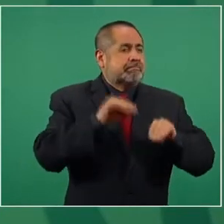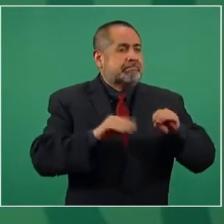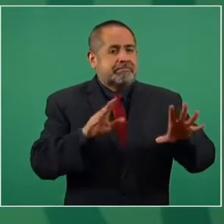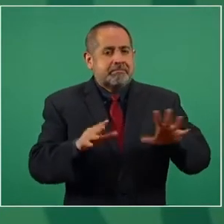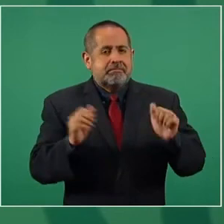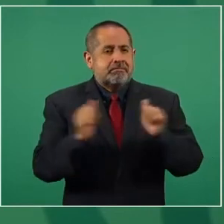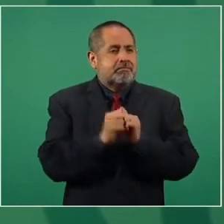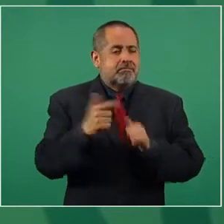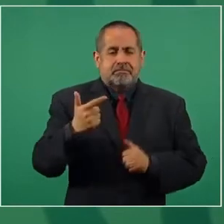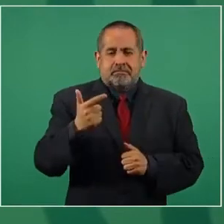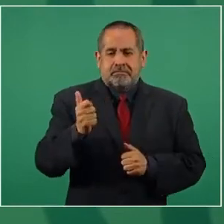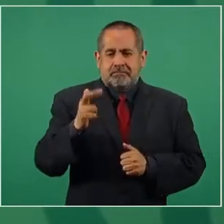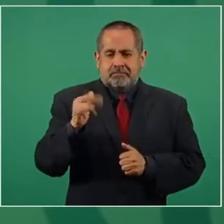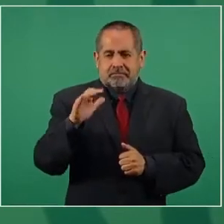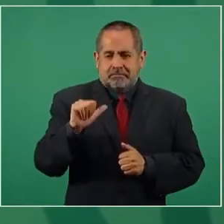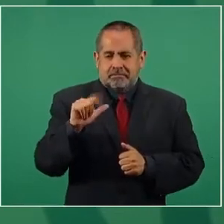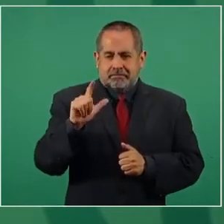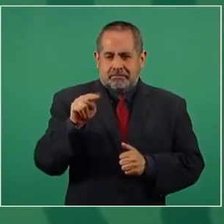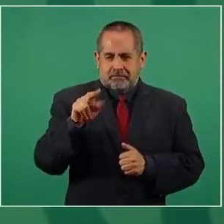con García Luna,